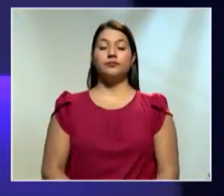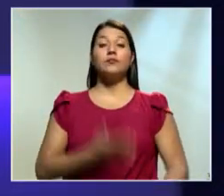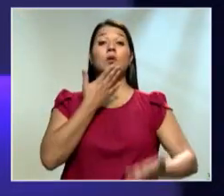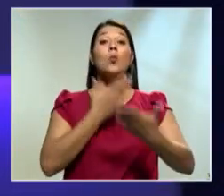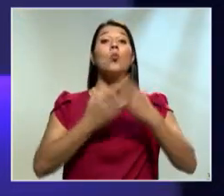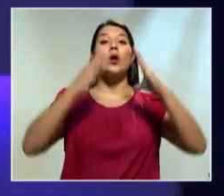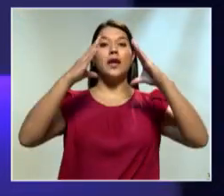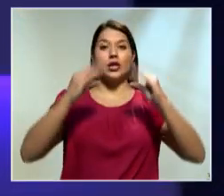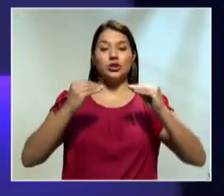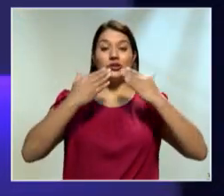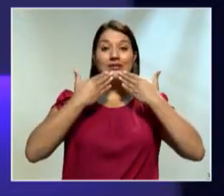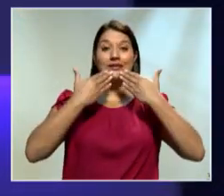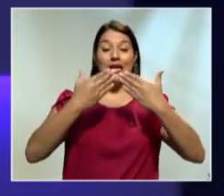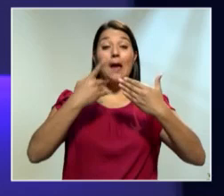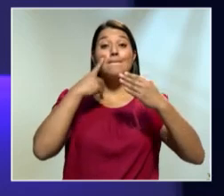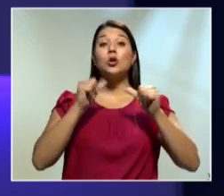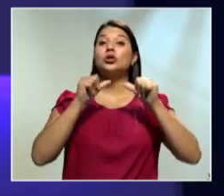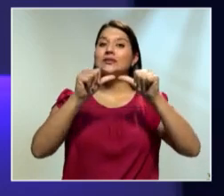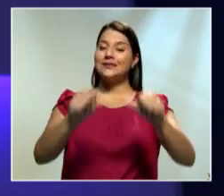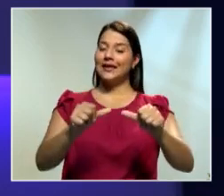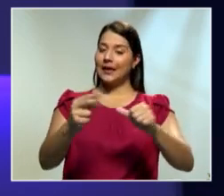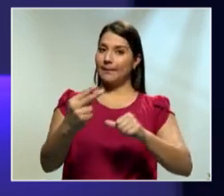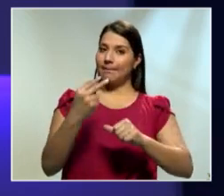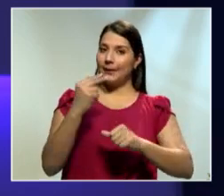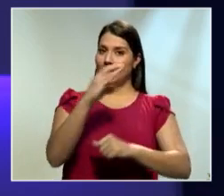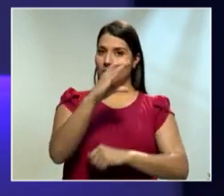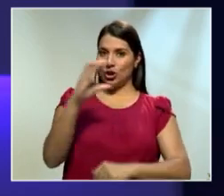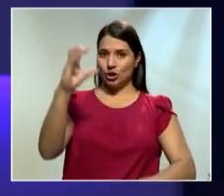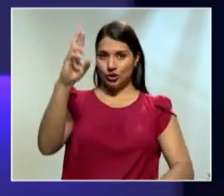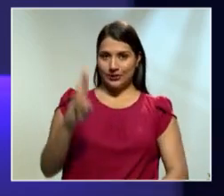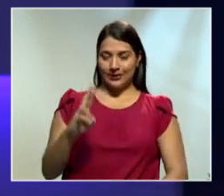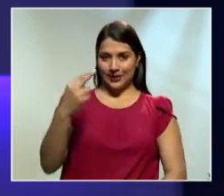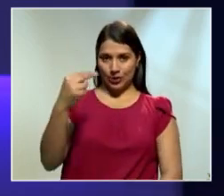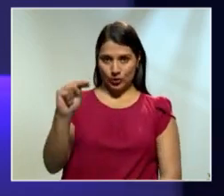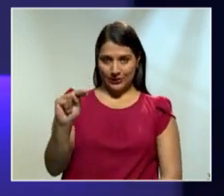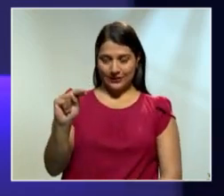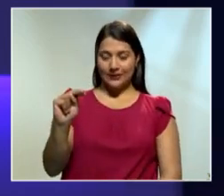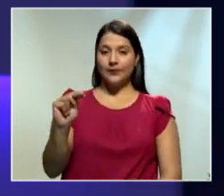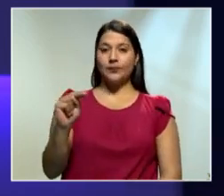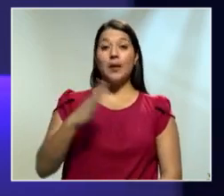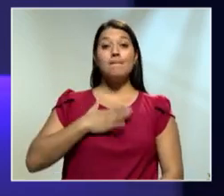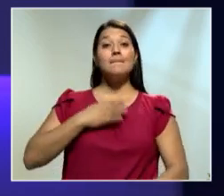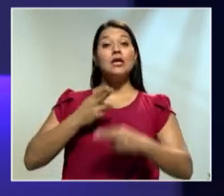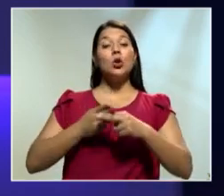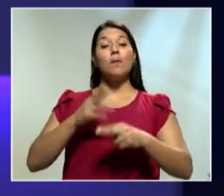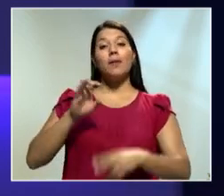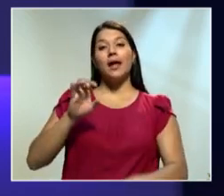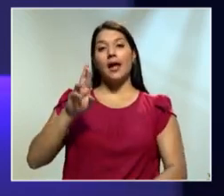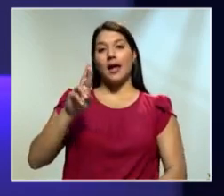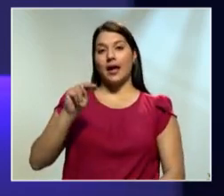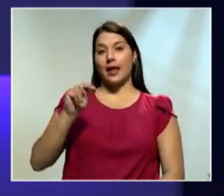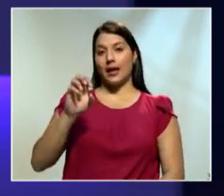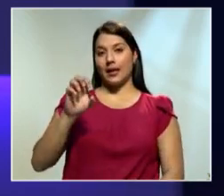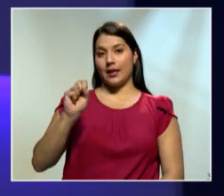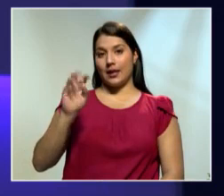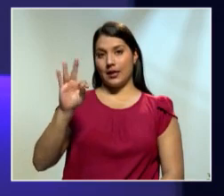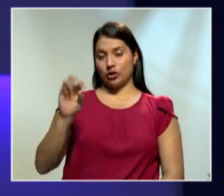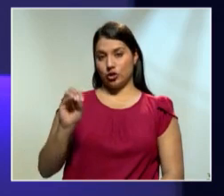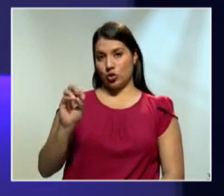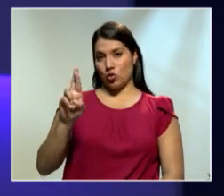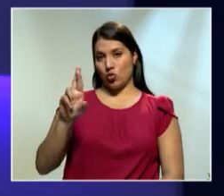Buenas noches, gracias por continuar informándose con la señal de Costa Rica Noticias. Soy Ernesto Rivera y estamos en vivo a